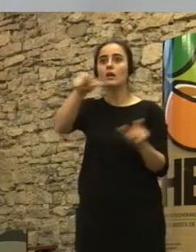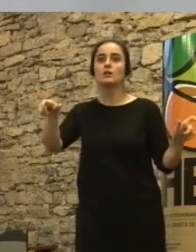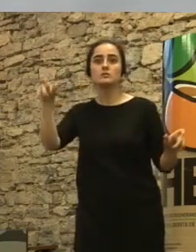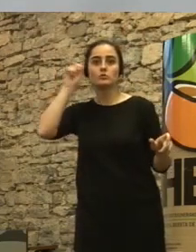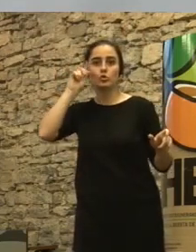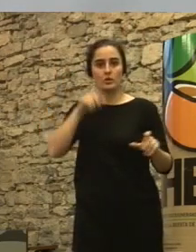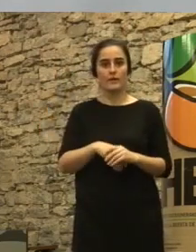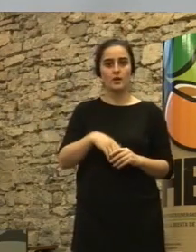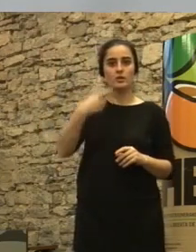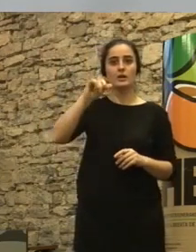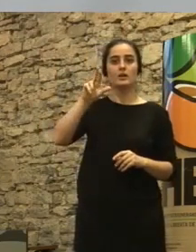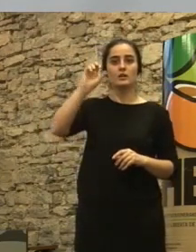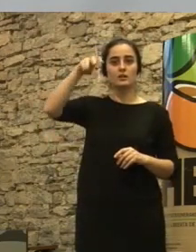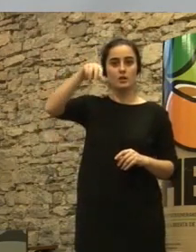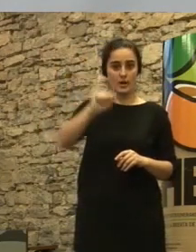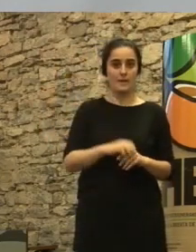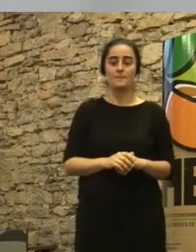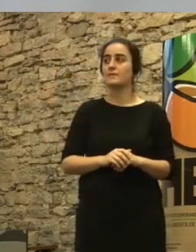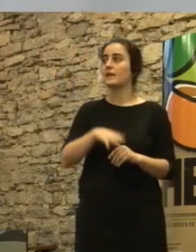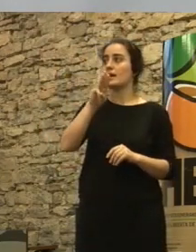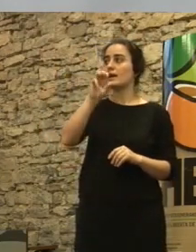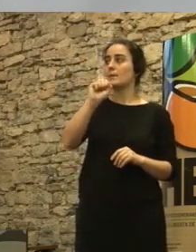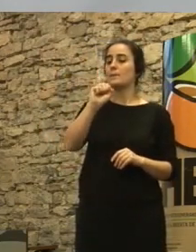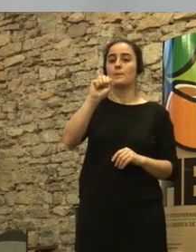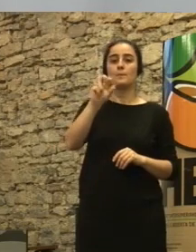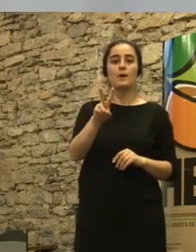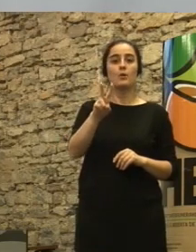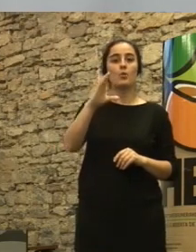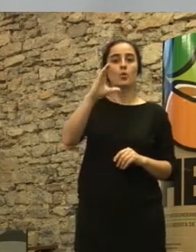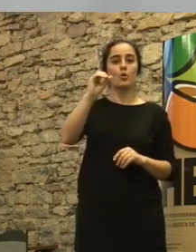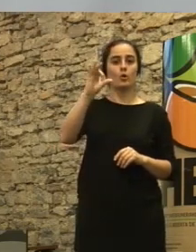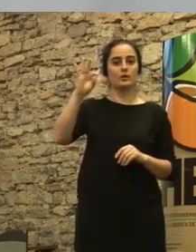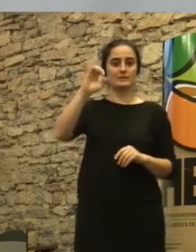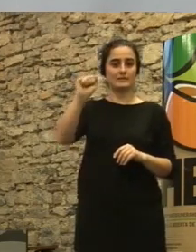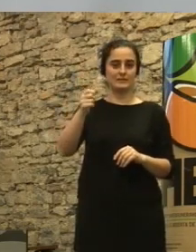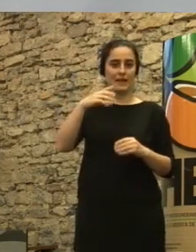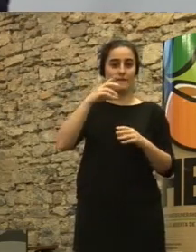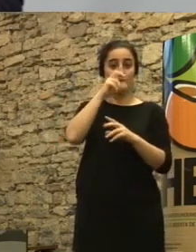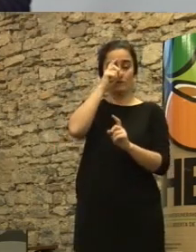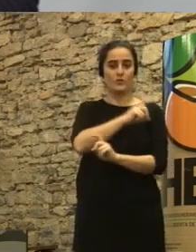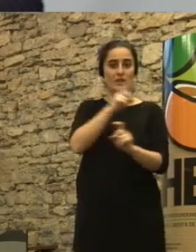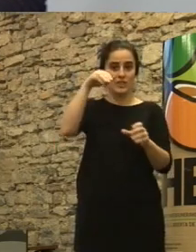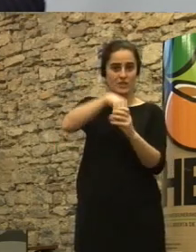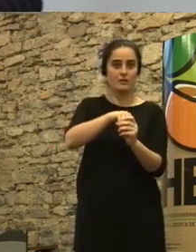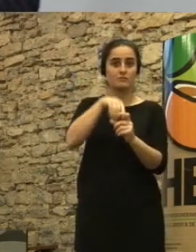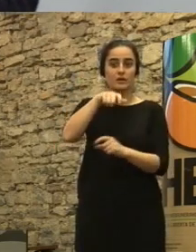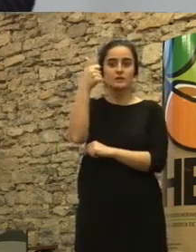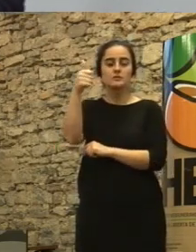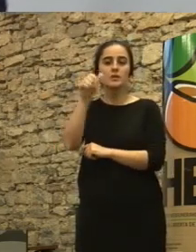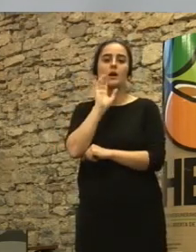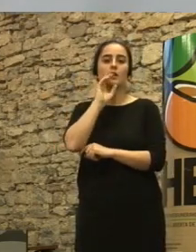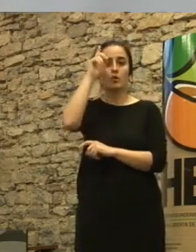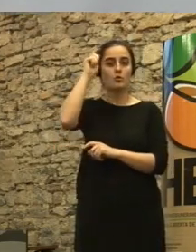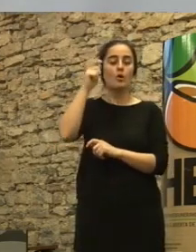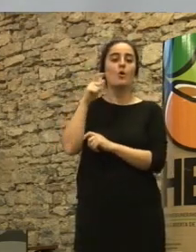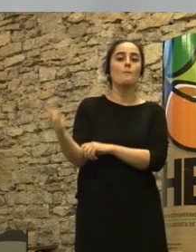ahí. Pau, de la Fundación Pau Costa. Este señor, junto con sus otros bomberos, son